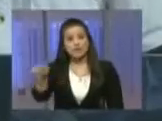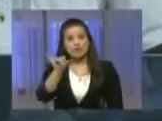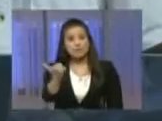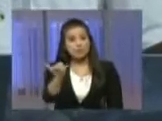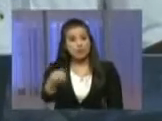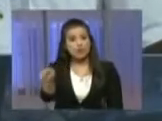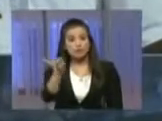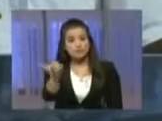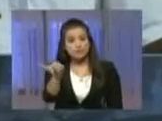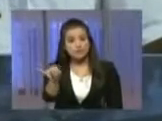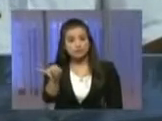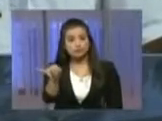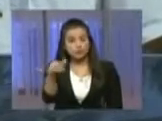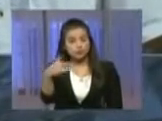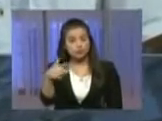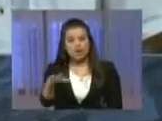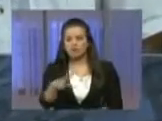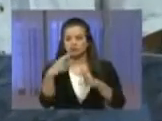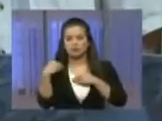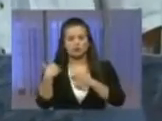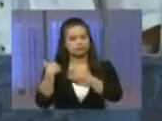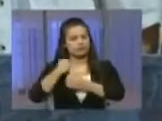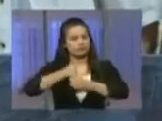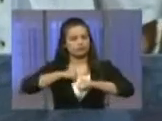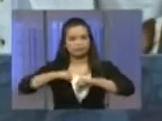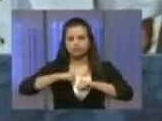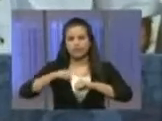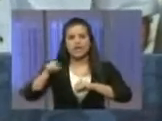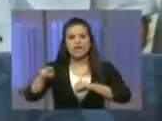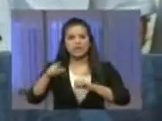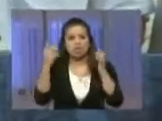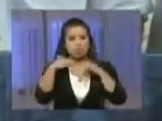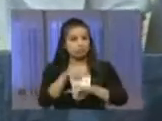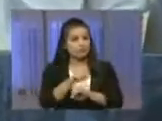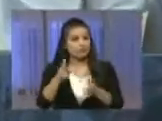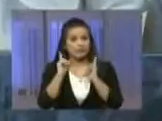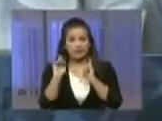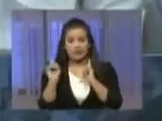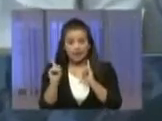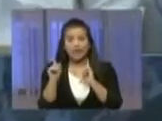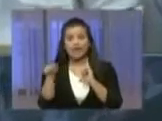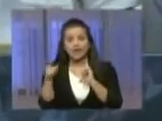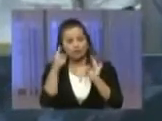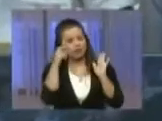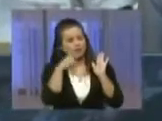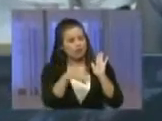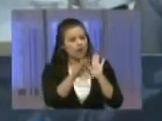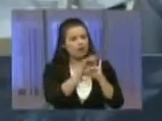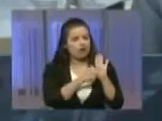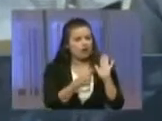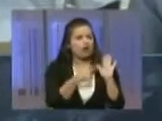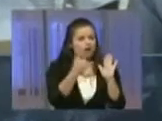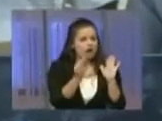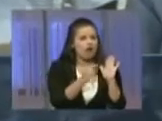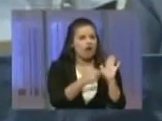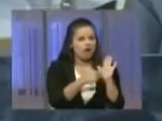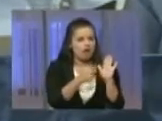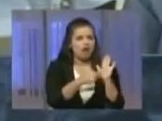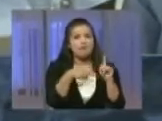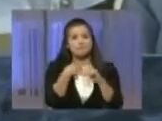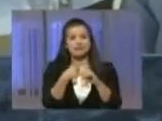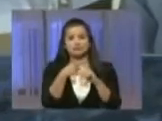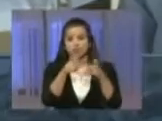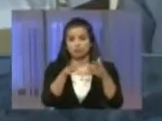mismos amparados en la constitución en las leyes de la república Y con todo el apoyo de los poderes públicos del